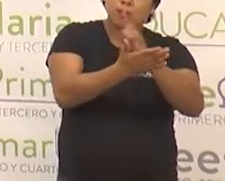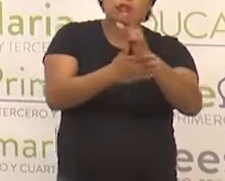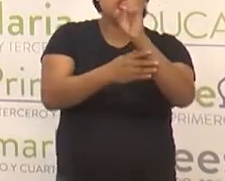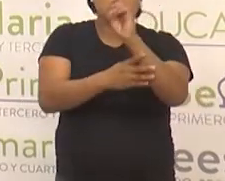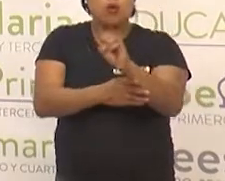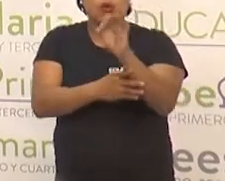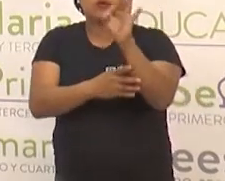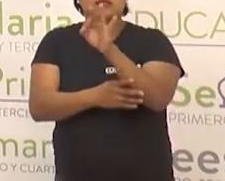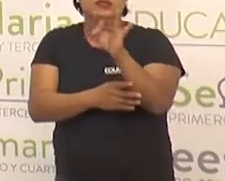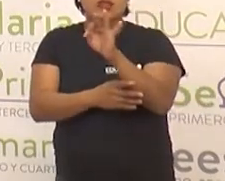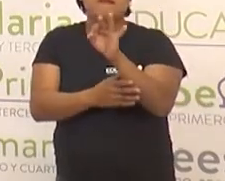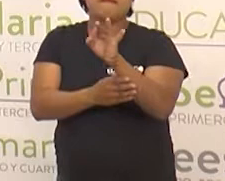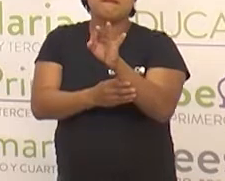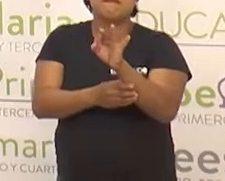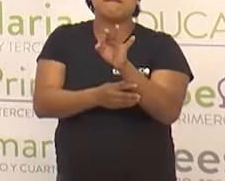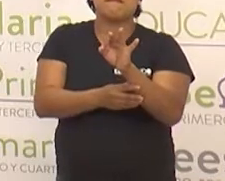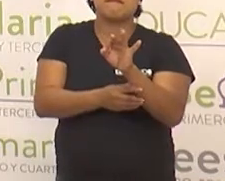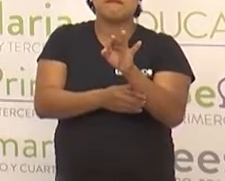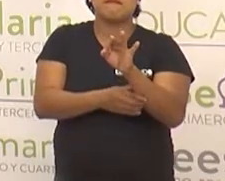o